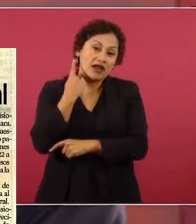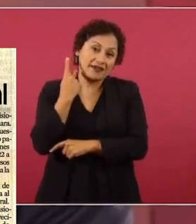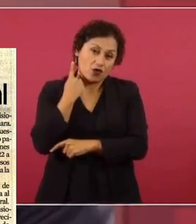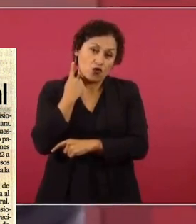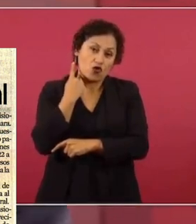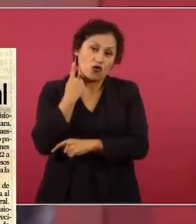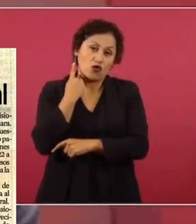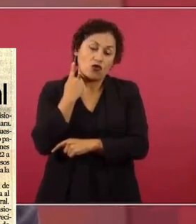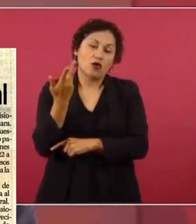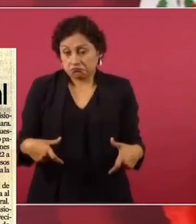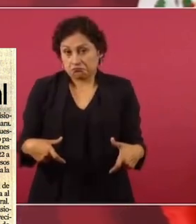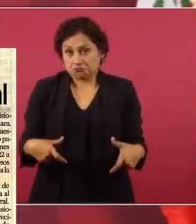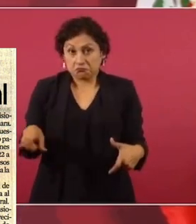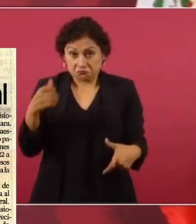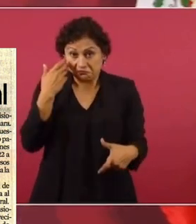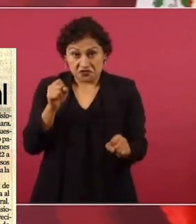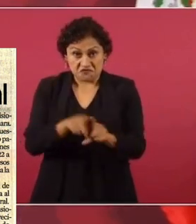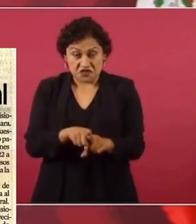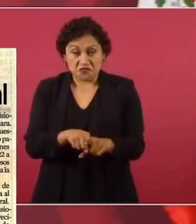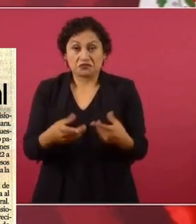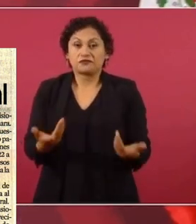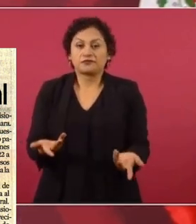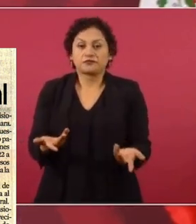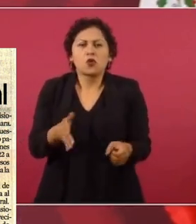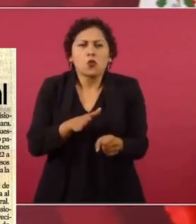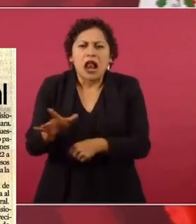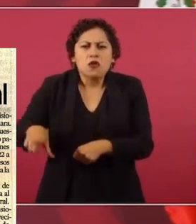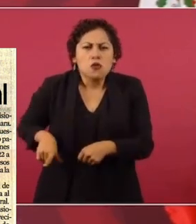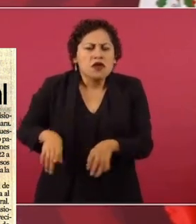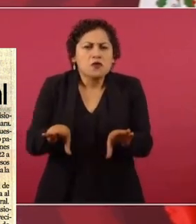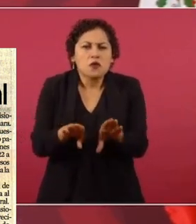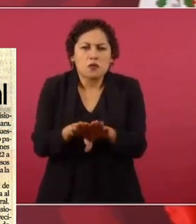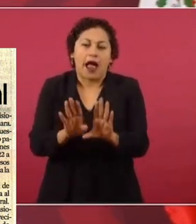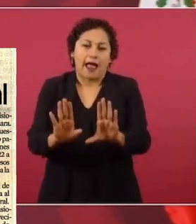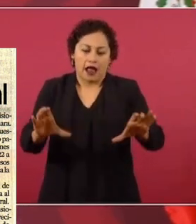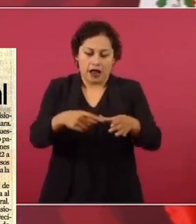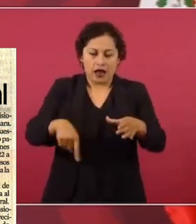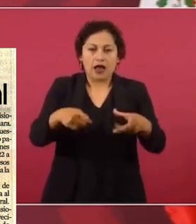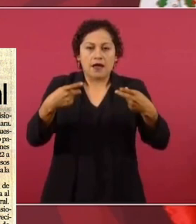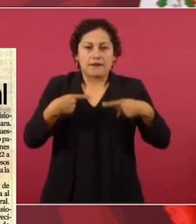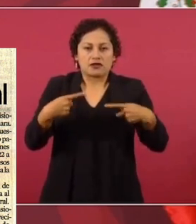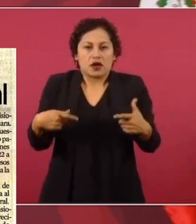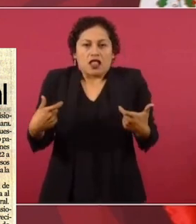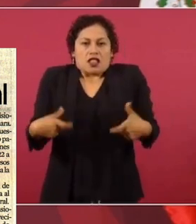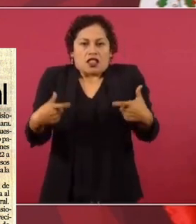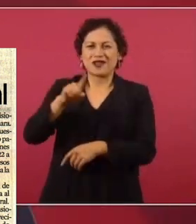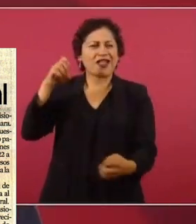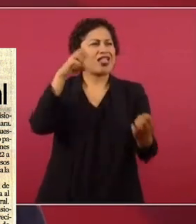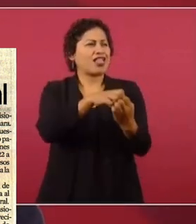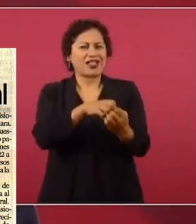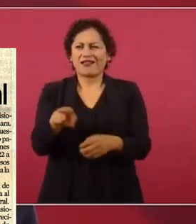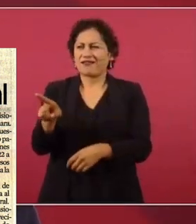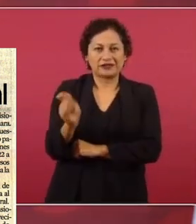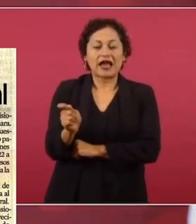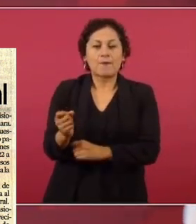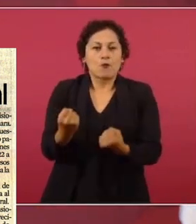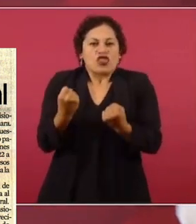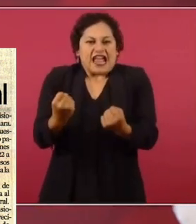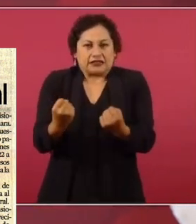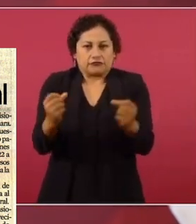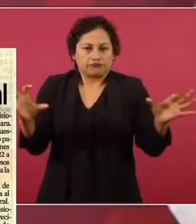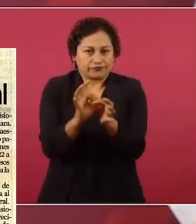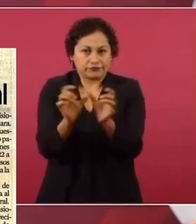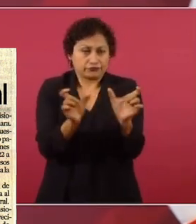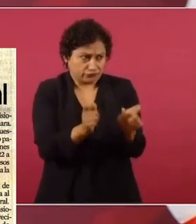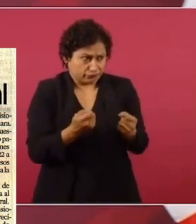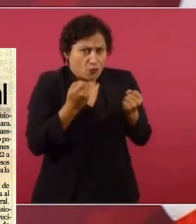muy parecido a la oligarquía. Un gobierno en donde todos los intereses cuenten, menos el interés del pueblo. Ese es el fondo. Pero ellos